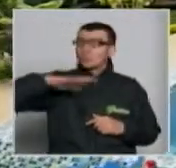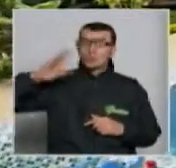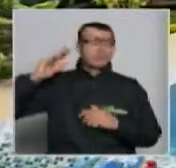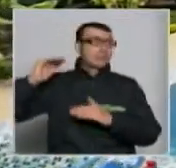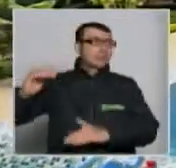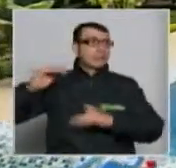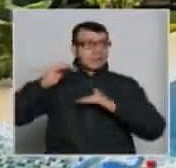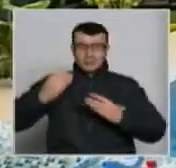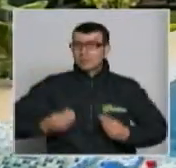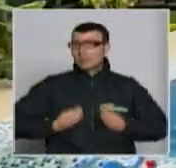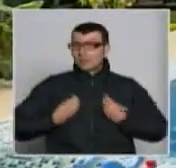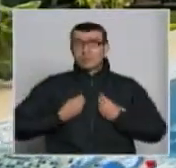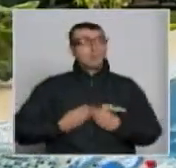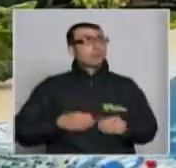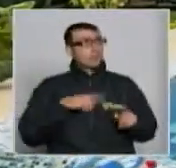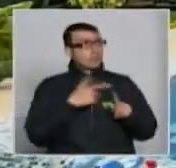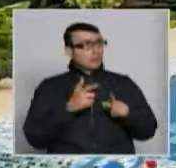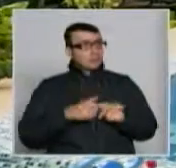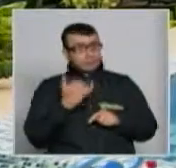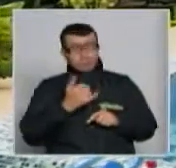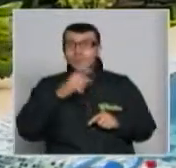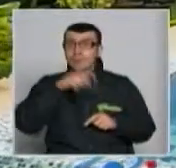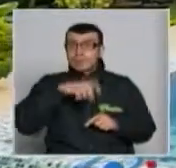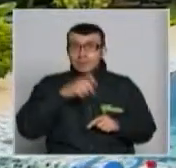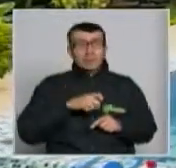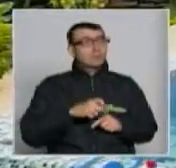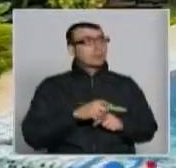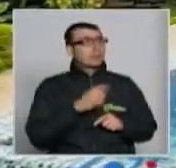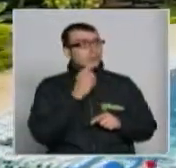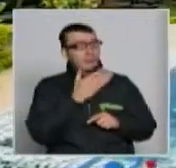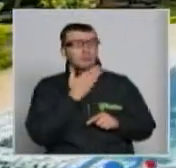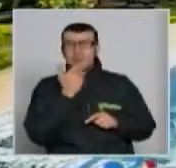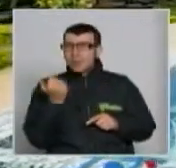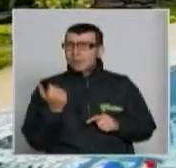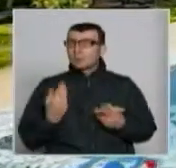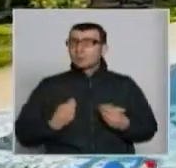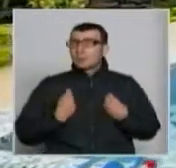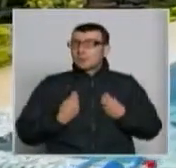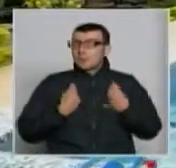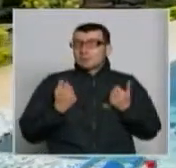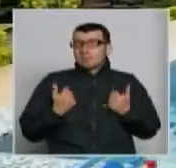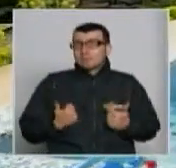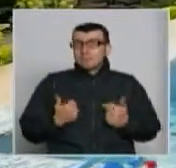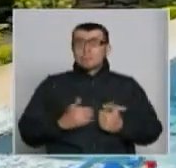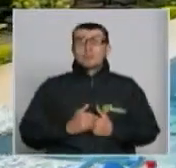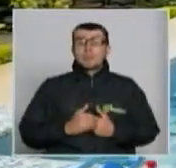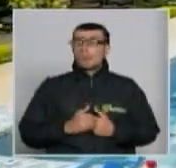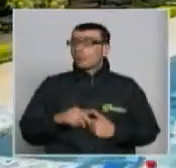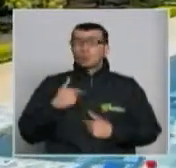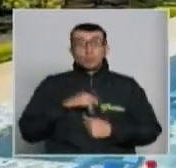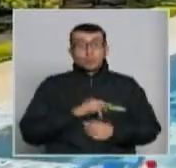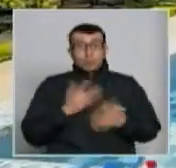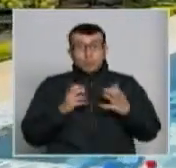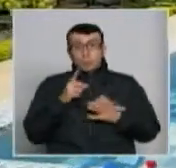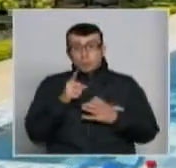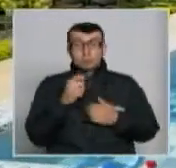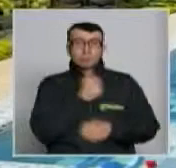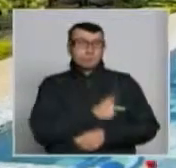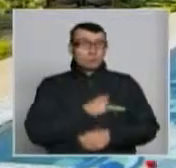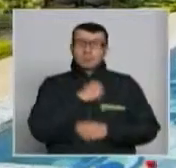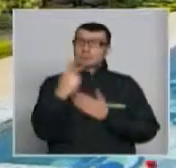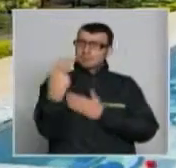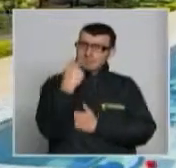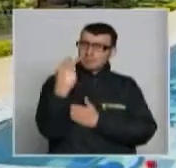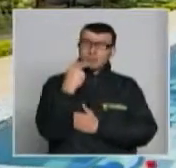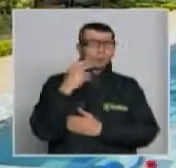vida, sitios que necesitamos para un mejor bienestar. Nosotros queremos que ustedes nos sigan acompañando todos